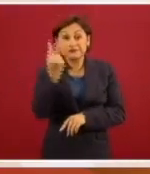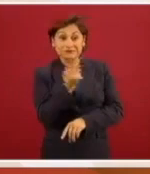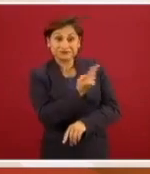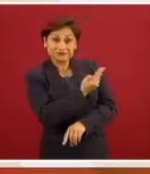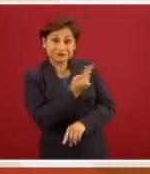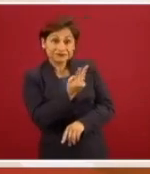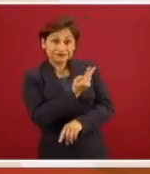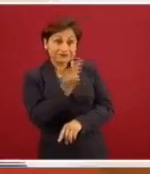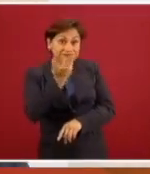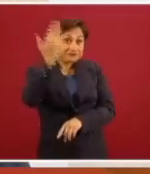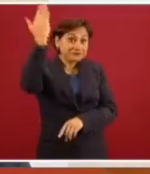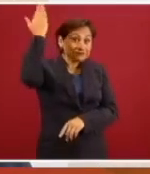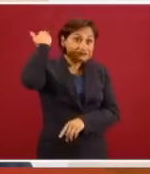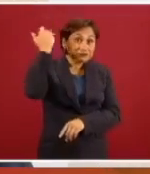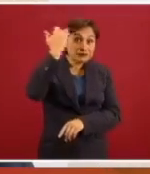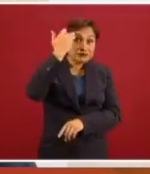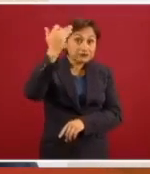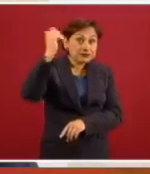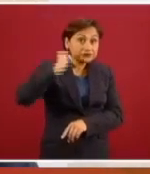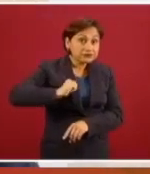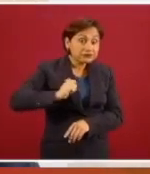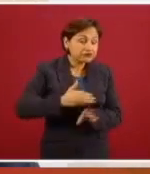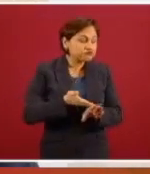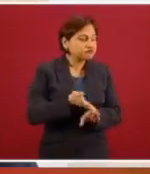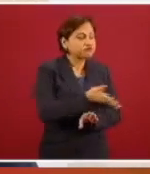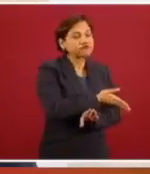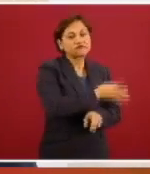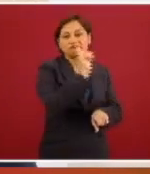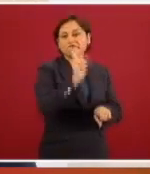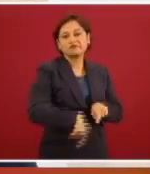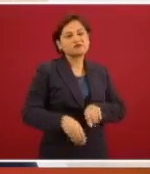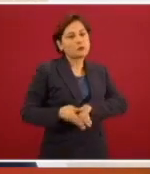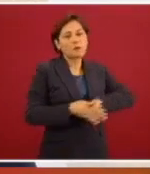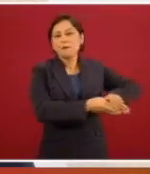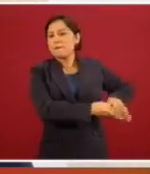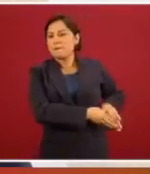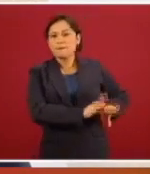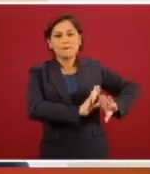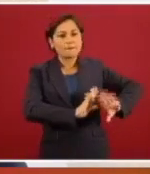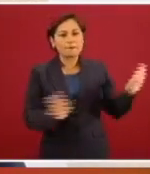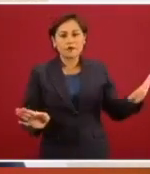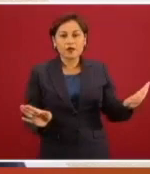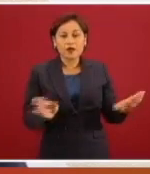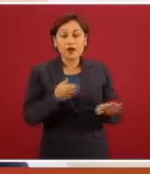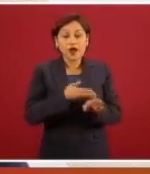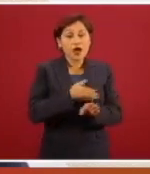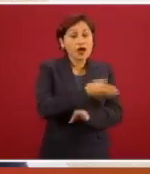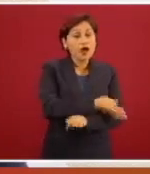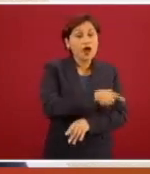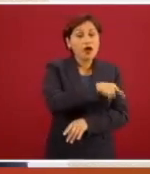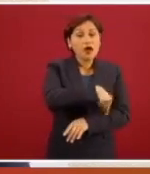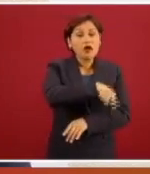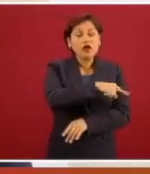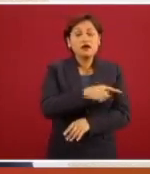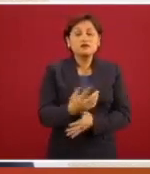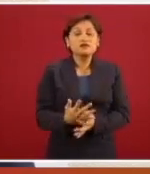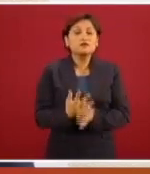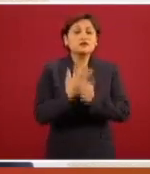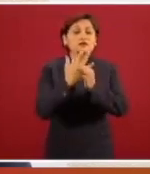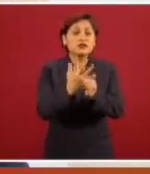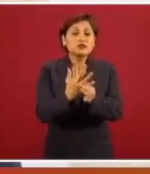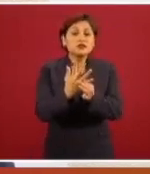usaba para aplicar las llamadas medidas contracíclicas que